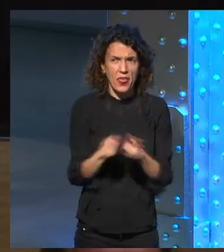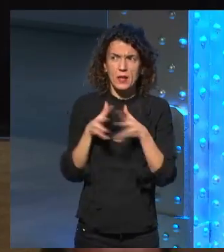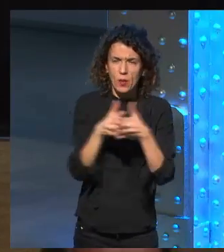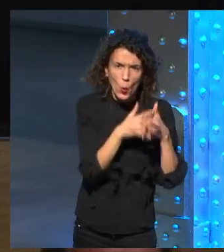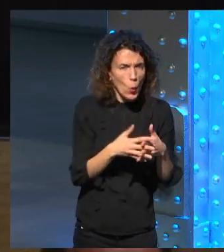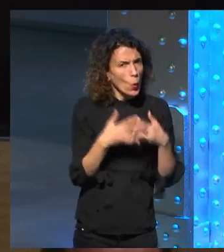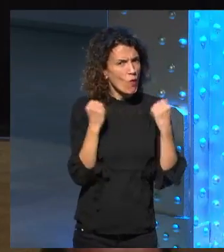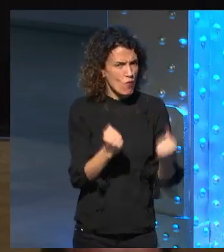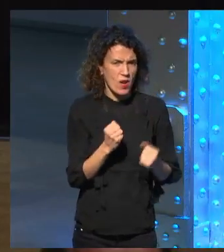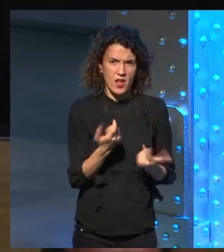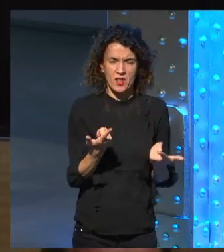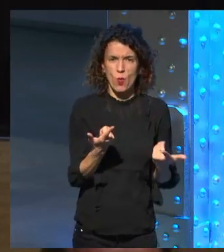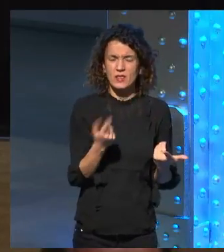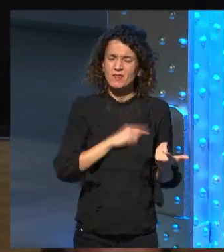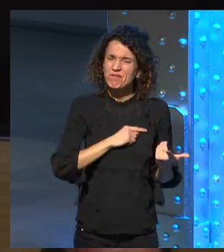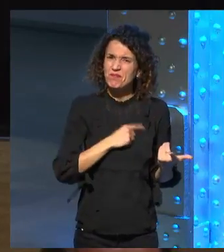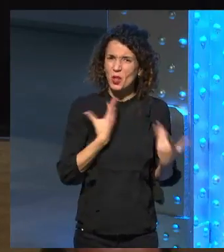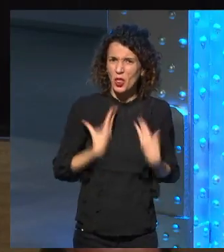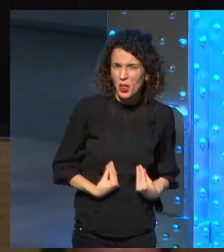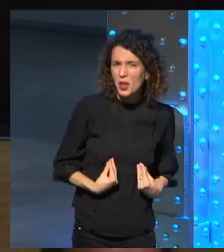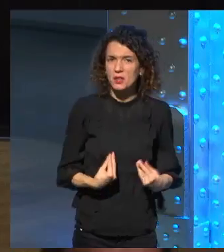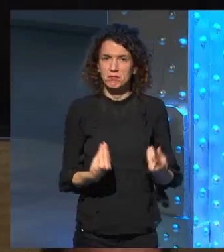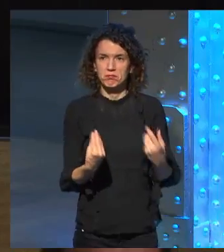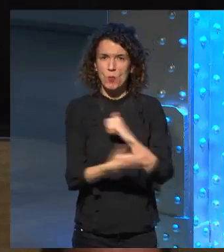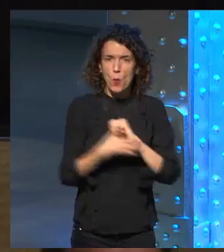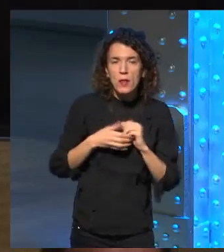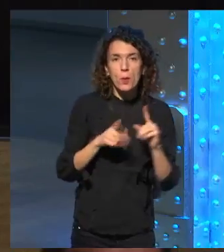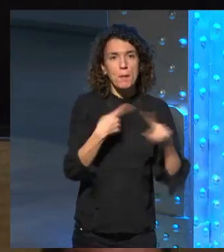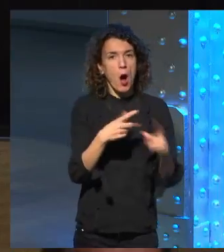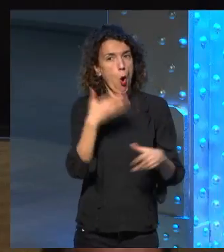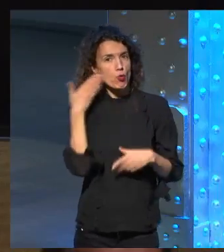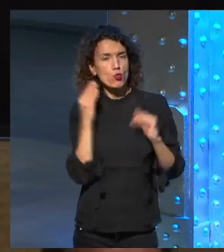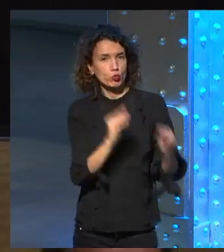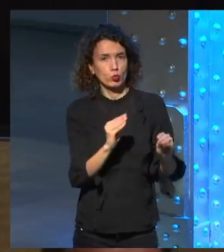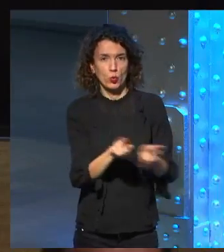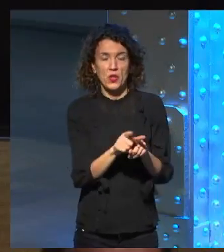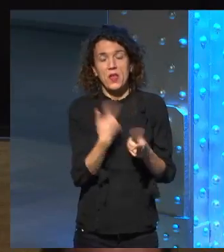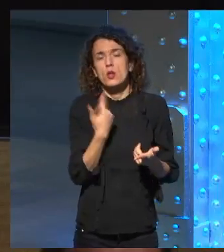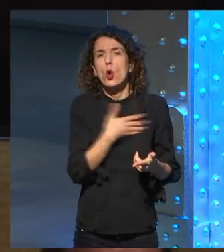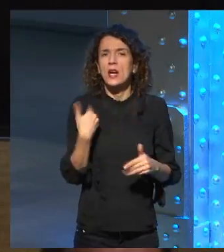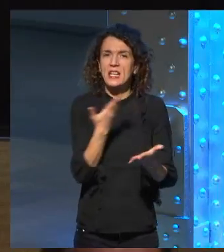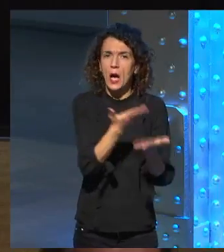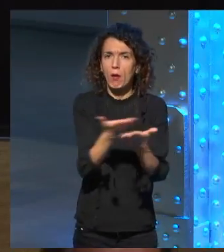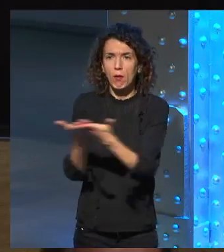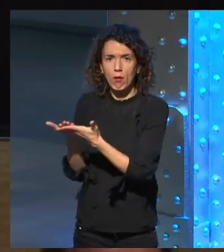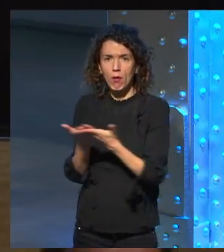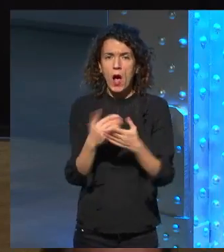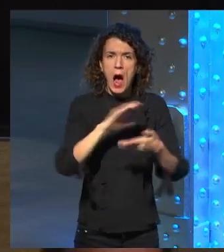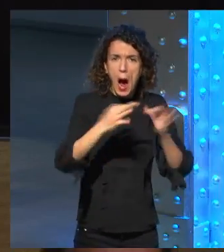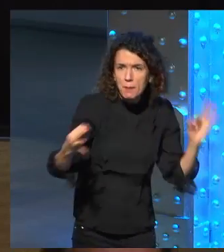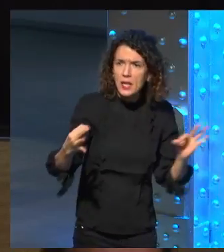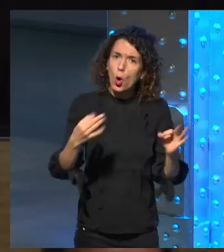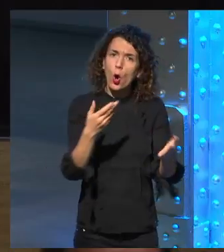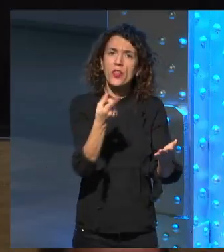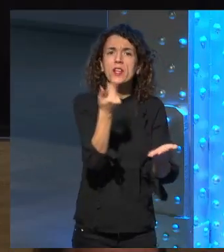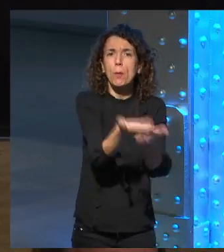Estados Unidos, bueno, en una cierta pobreza, además su orgullo le impedía ir mendigando por ahí a los amigos